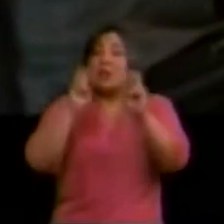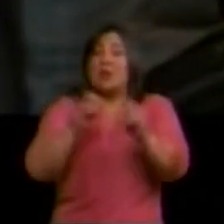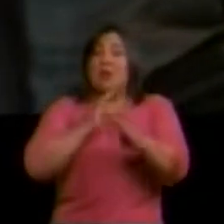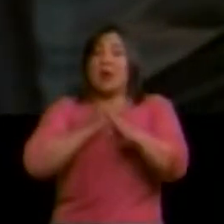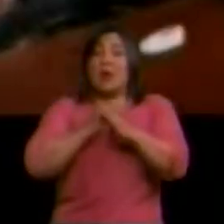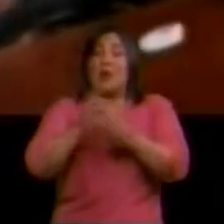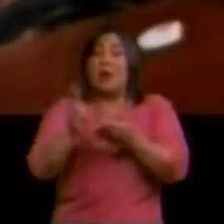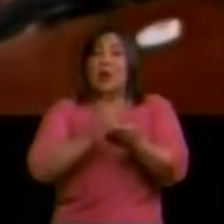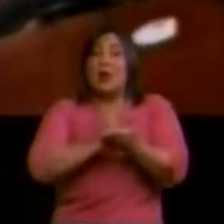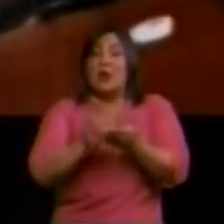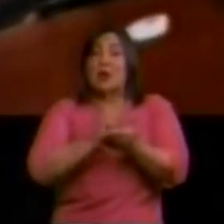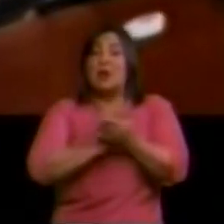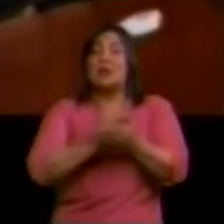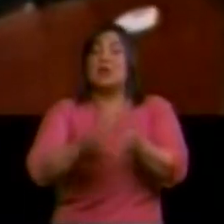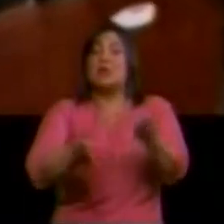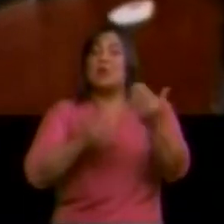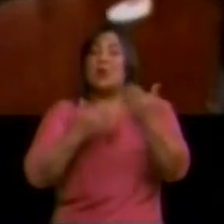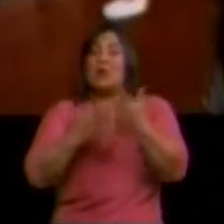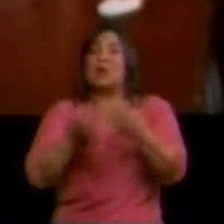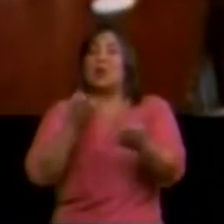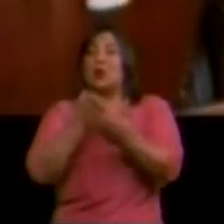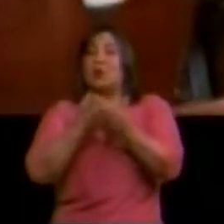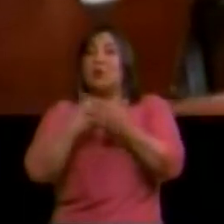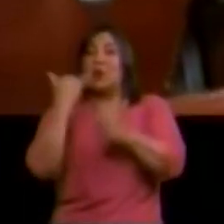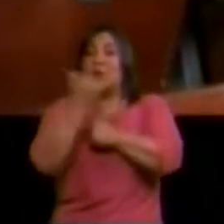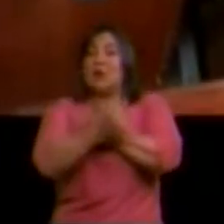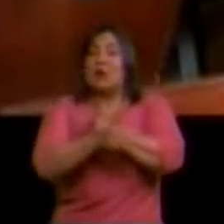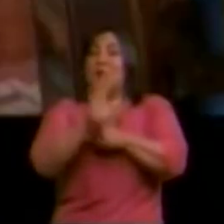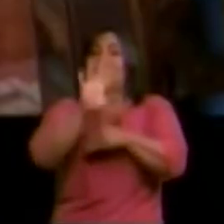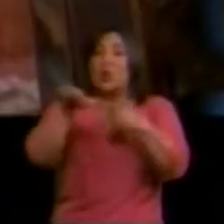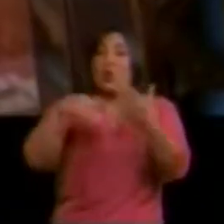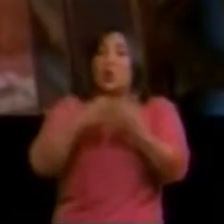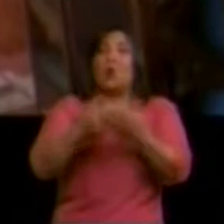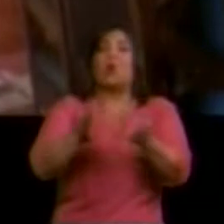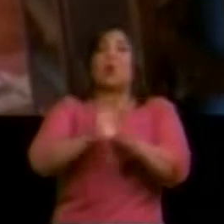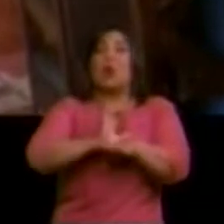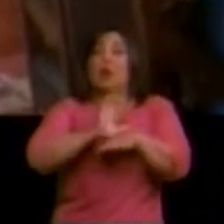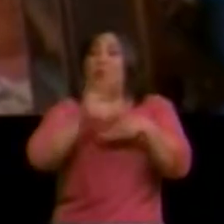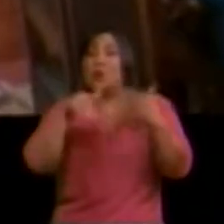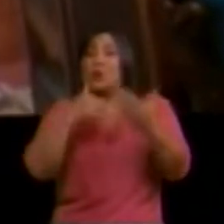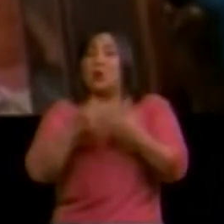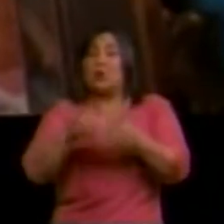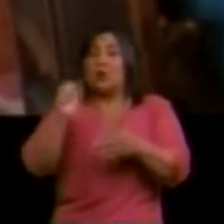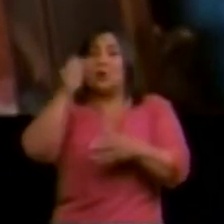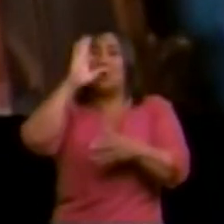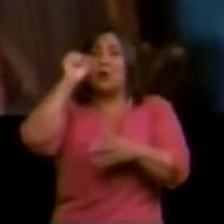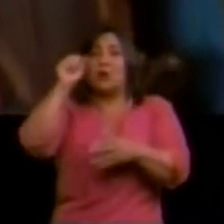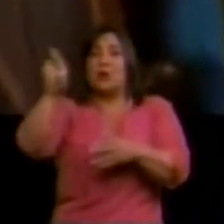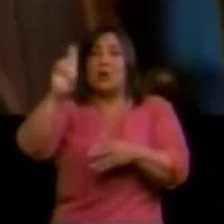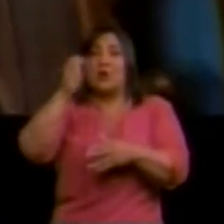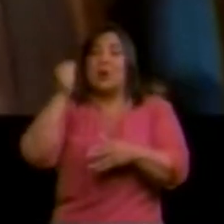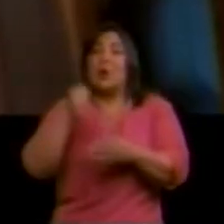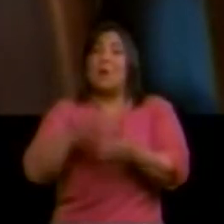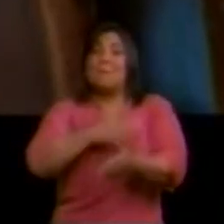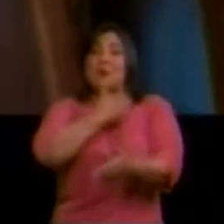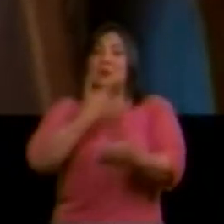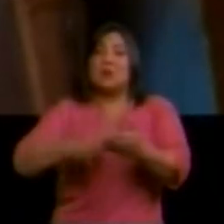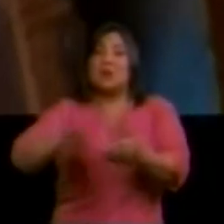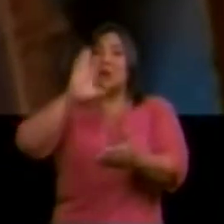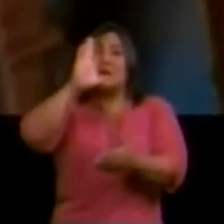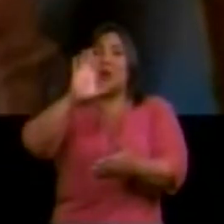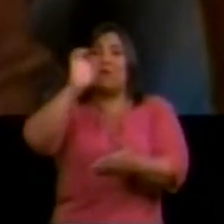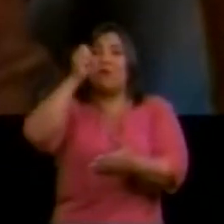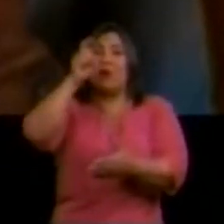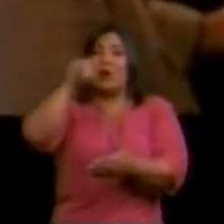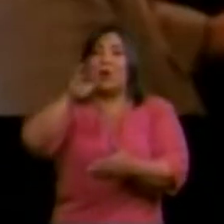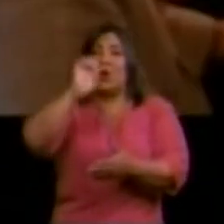sobre proyectos concretos referentes al campo y al área rural. Por su parte, Santos Villamar, presidente de la FENOCIN, calificó el encuentro